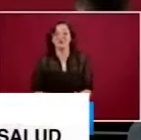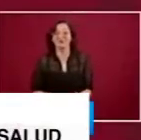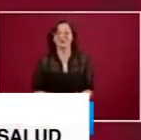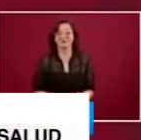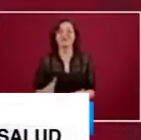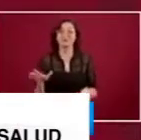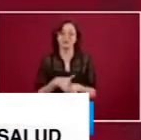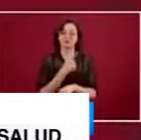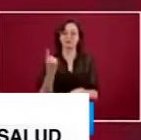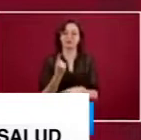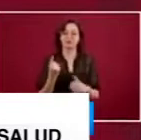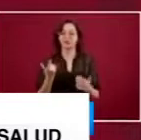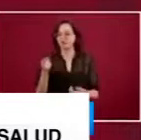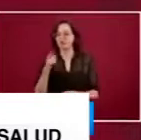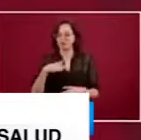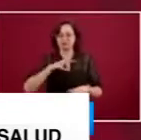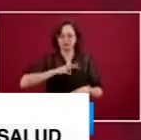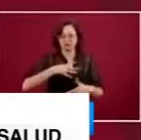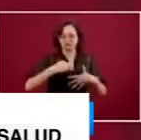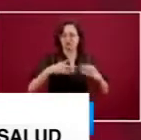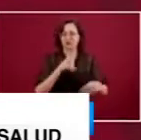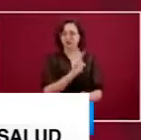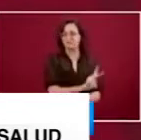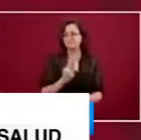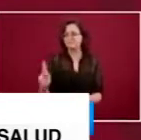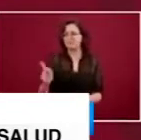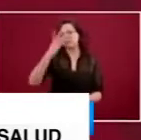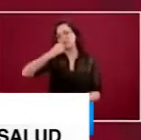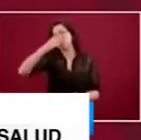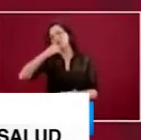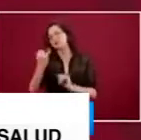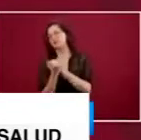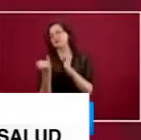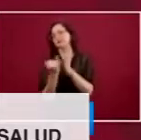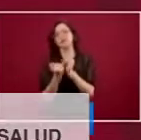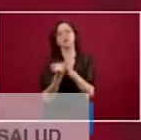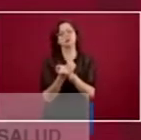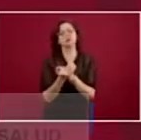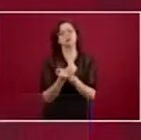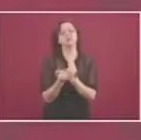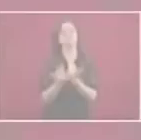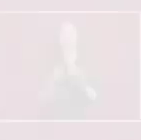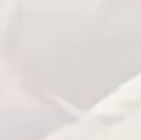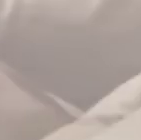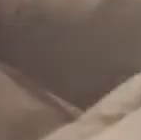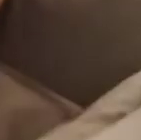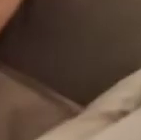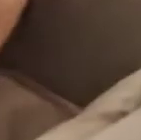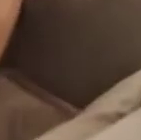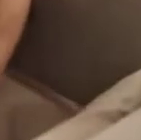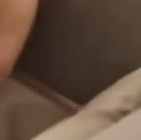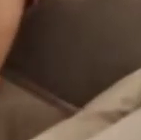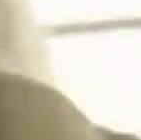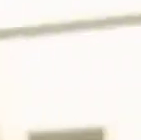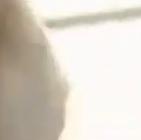tiene con el mecanismo de transmisión y el tipo de enfermedad que causa con la influenza. En este